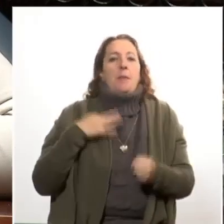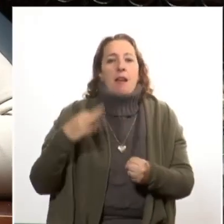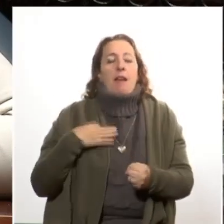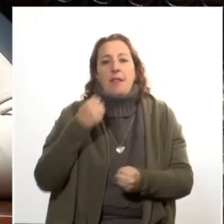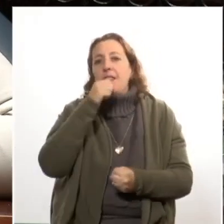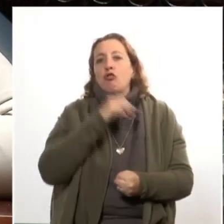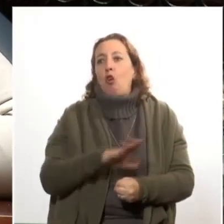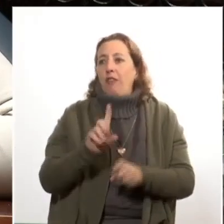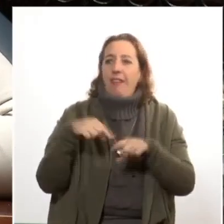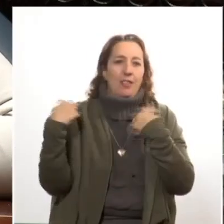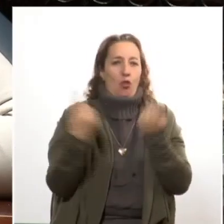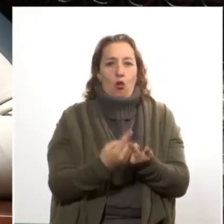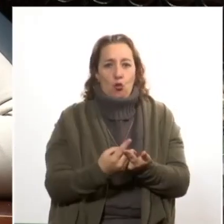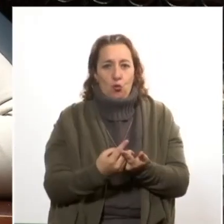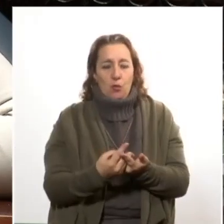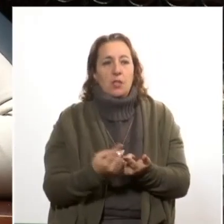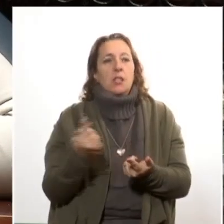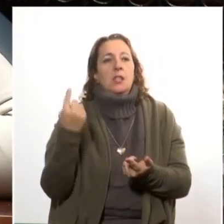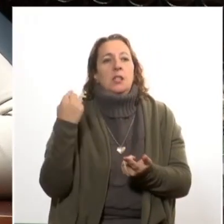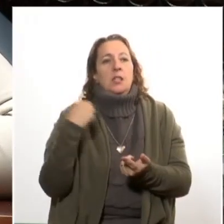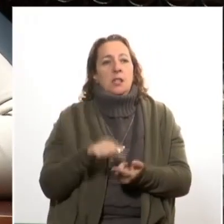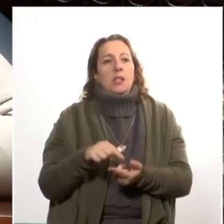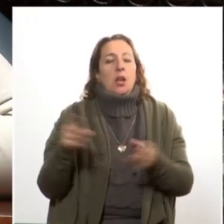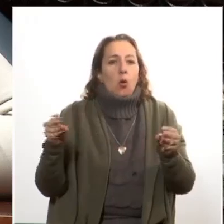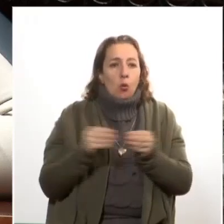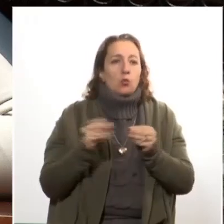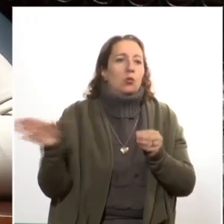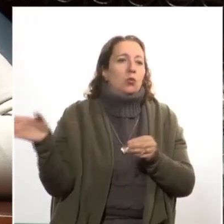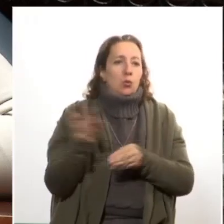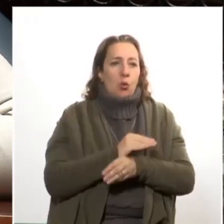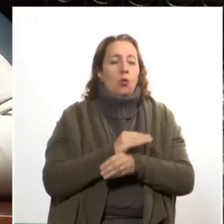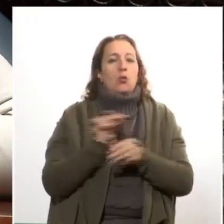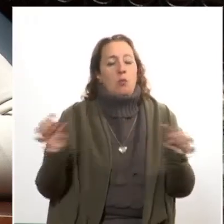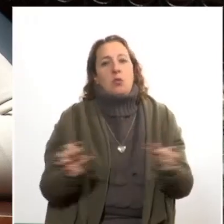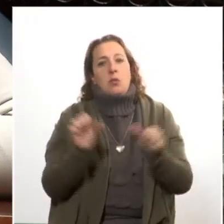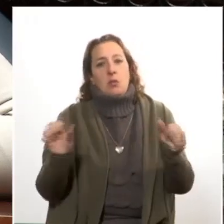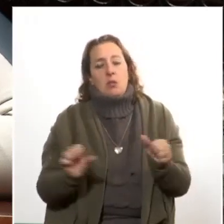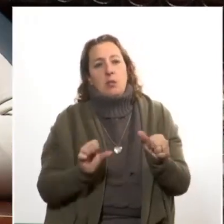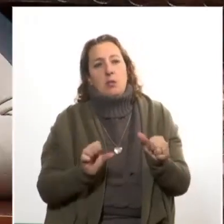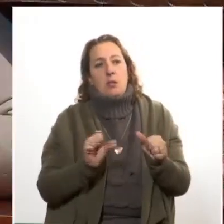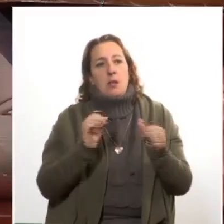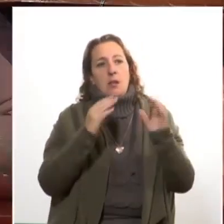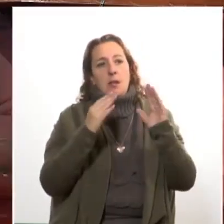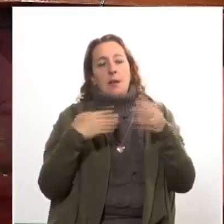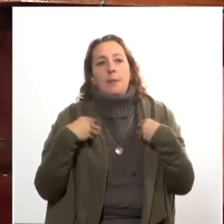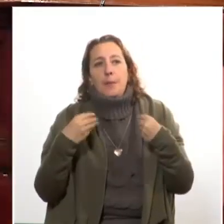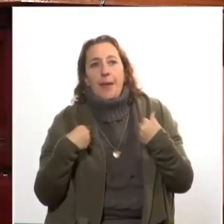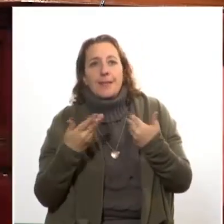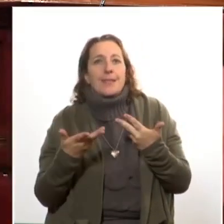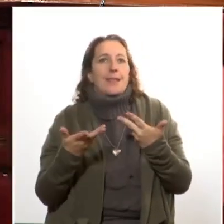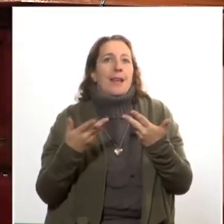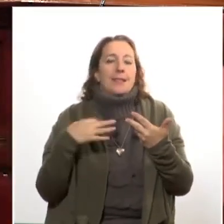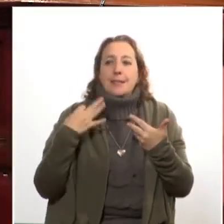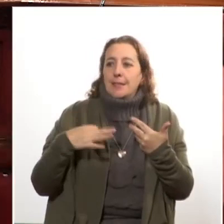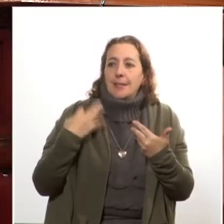historia colectiva que juntos y todos estamos construyendo. La vivienda, las vivencias, la sonrisa,